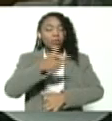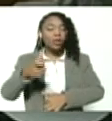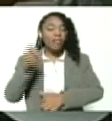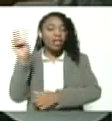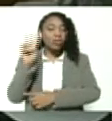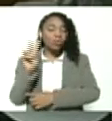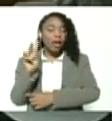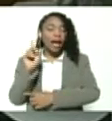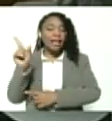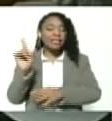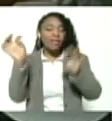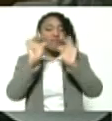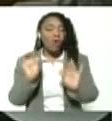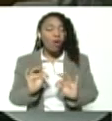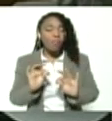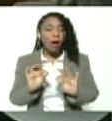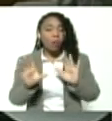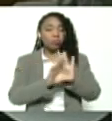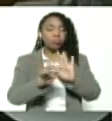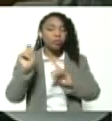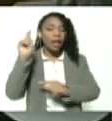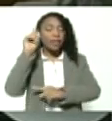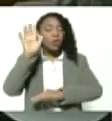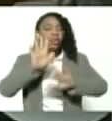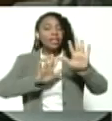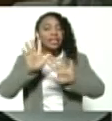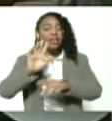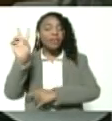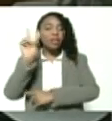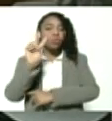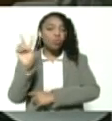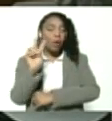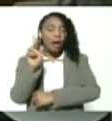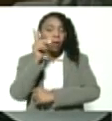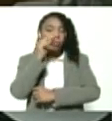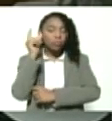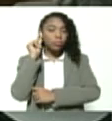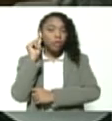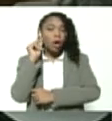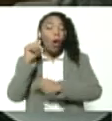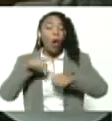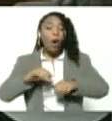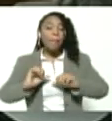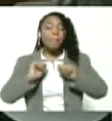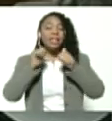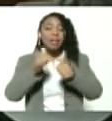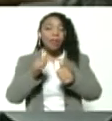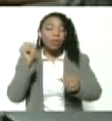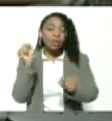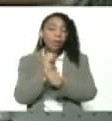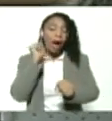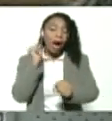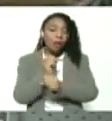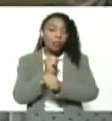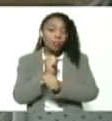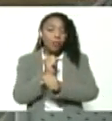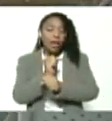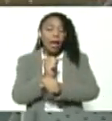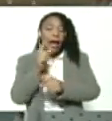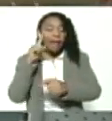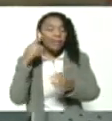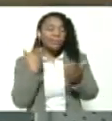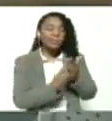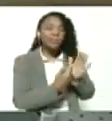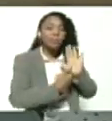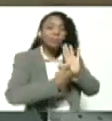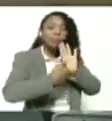constitucional que permitió la selección de estos 15 venezolanos y venezolanas que hoy iniciamos nuestro trabajo, es una muestra de esa